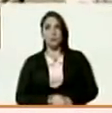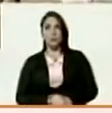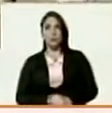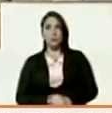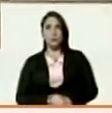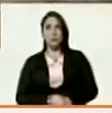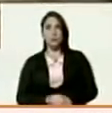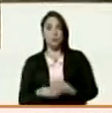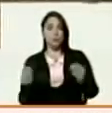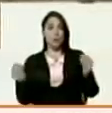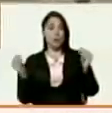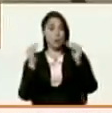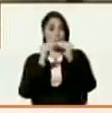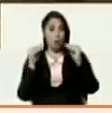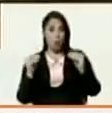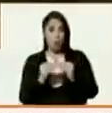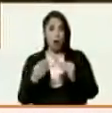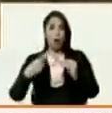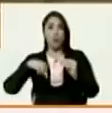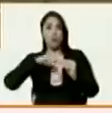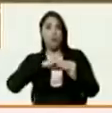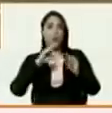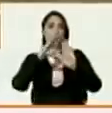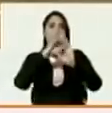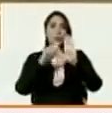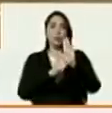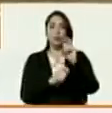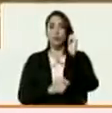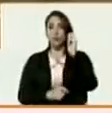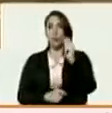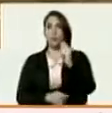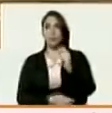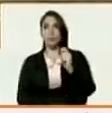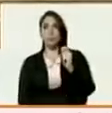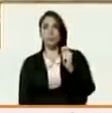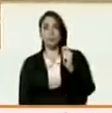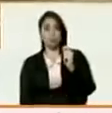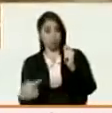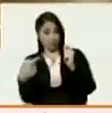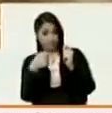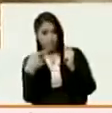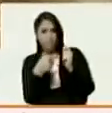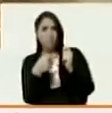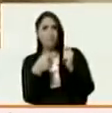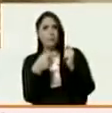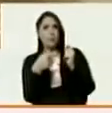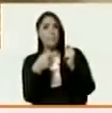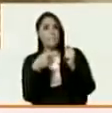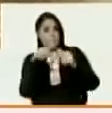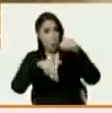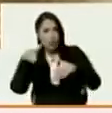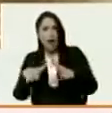de acuerdo a nuestra Constitución, a esta votada por todos los venezolanos y las venezolanas,